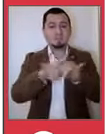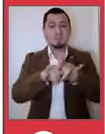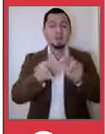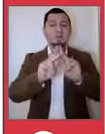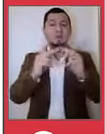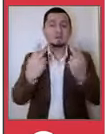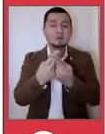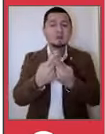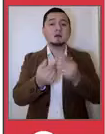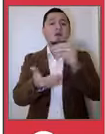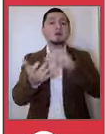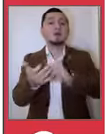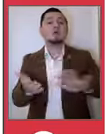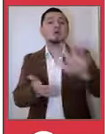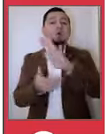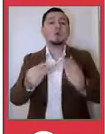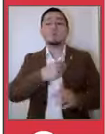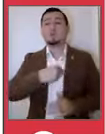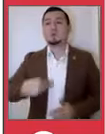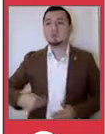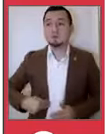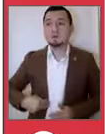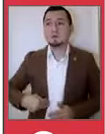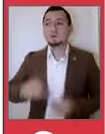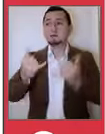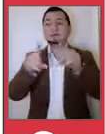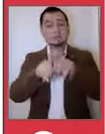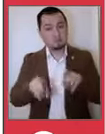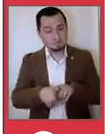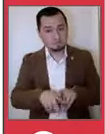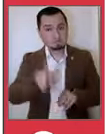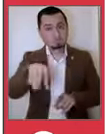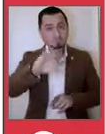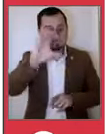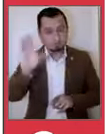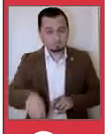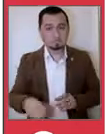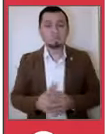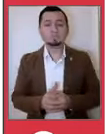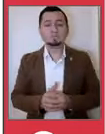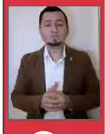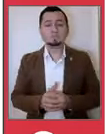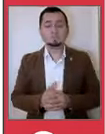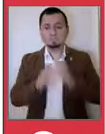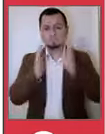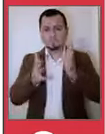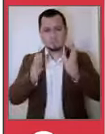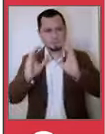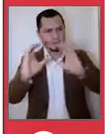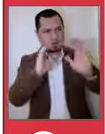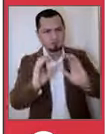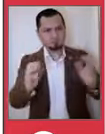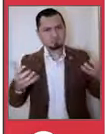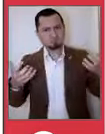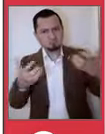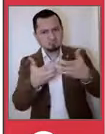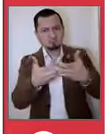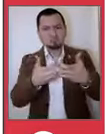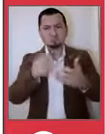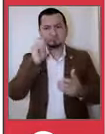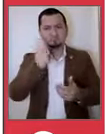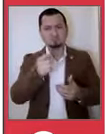plazas y los espacios públicos municipales también es cierto aunque hemos tenido la solidaridad